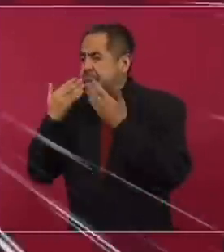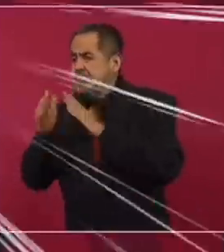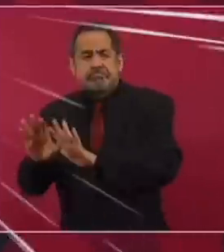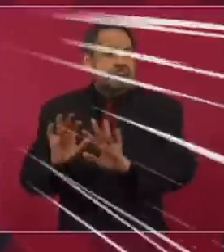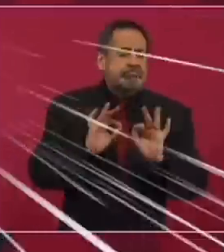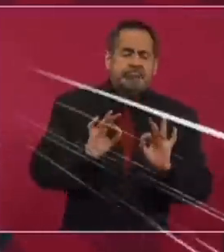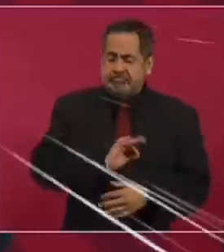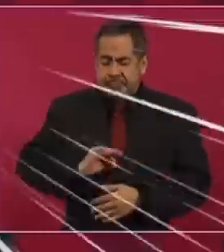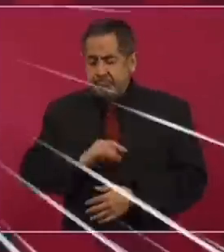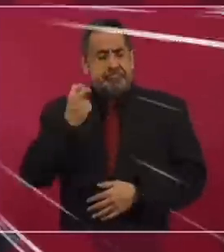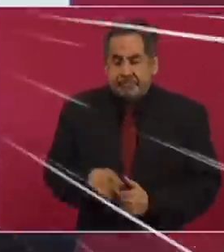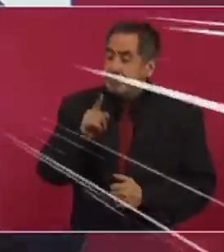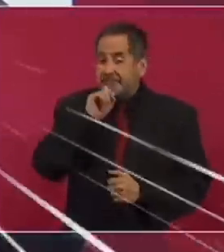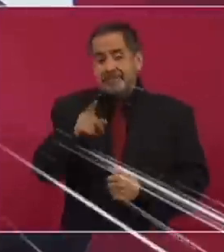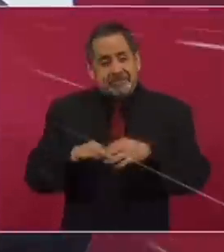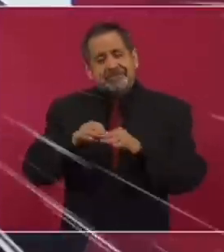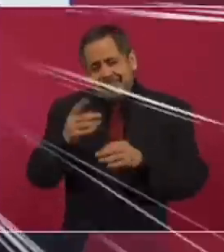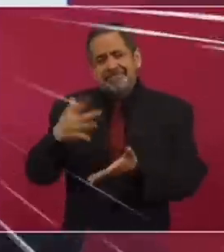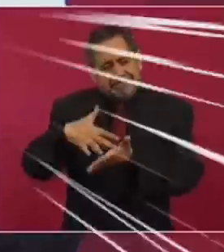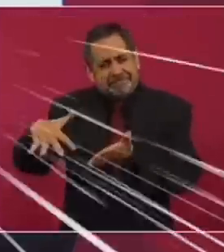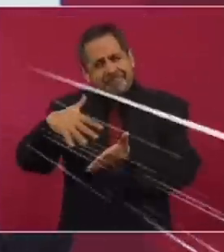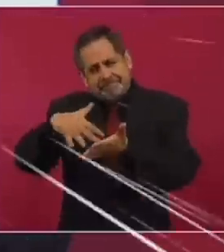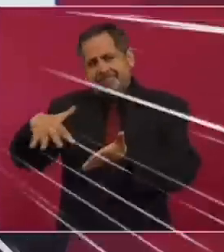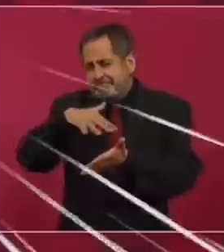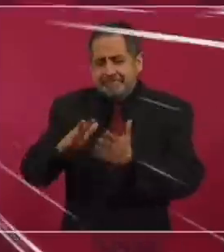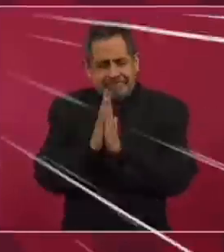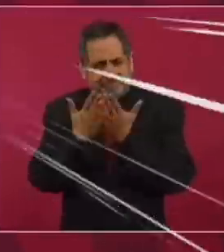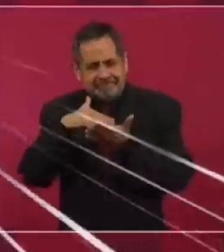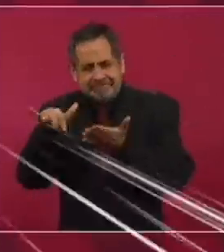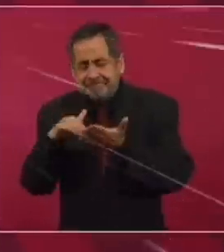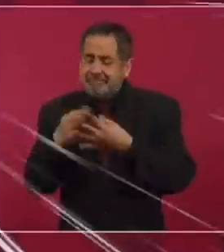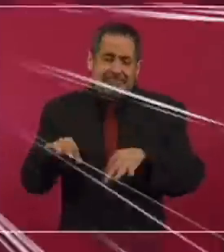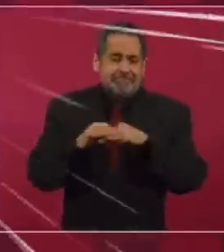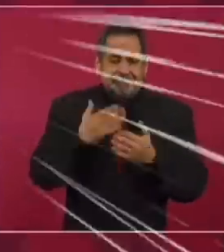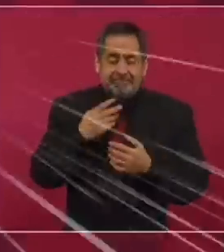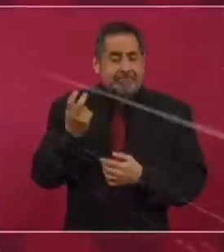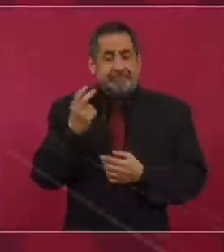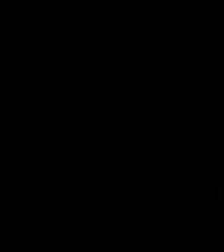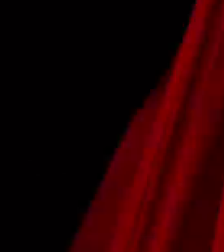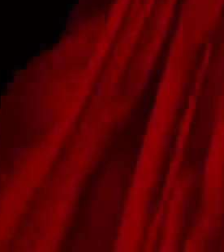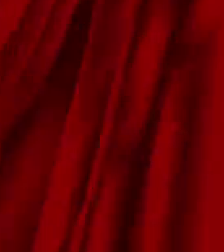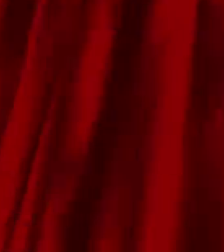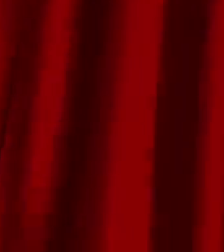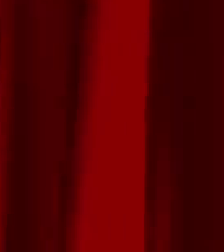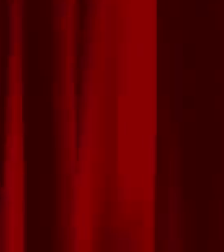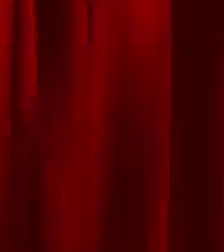Esa es la verdadera felicidad. Importante, la lectura. Es mucho, muy importante.